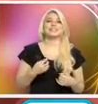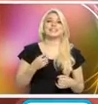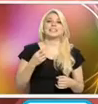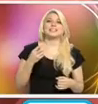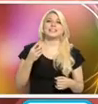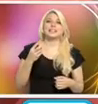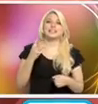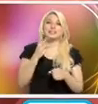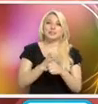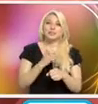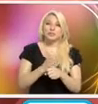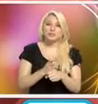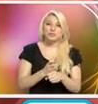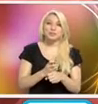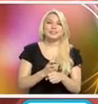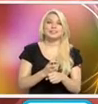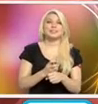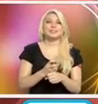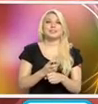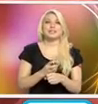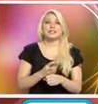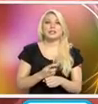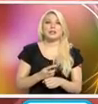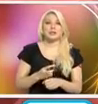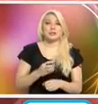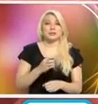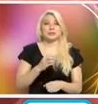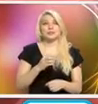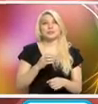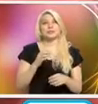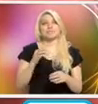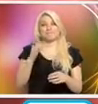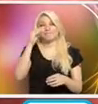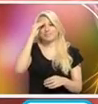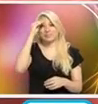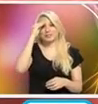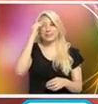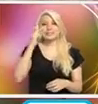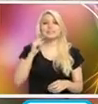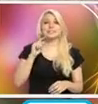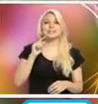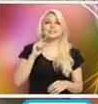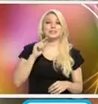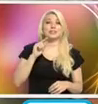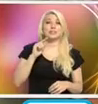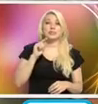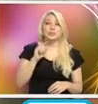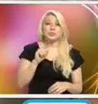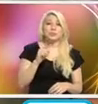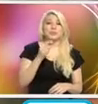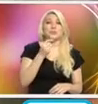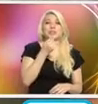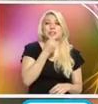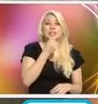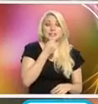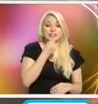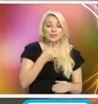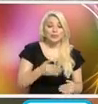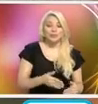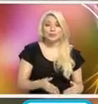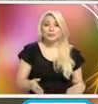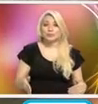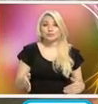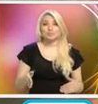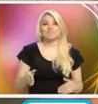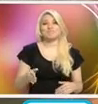profundos, cambios importantes, y como padre la regaste todo el periodo anterior de la niñez, la adolescencia es el segundo momento donde puedes hacer